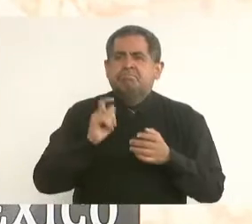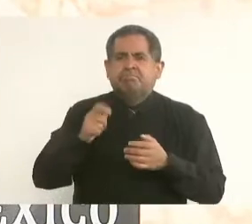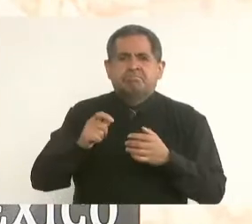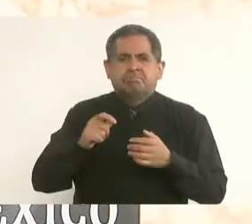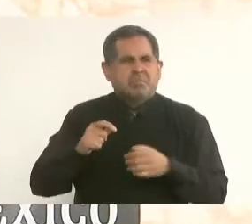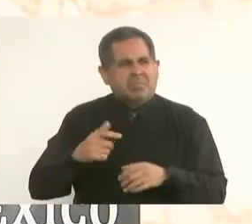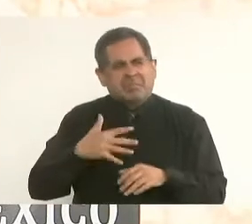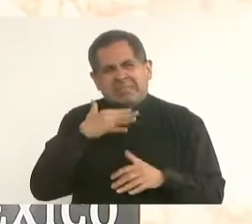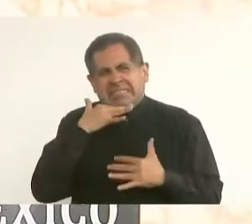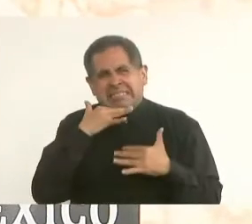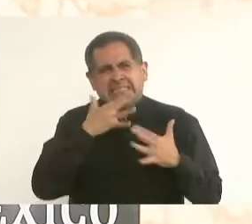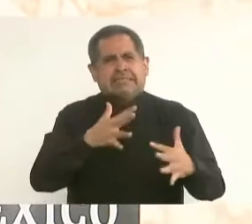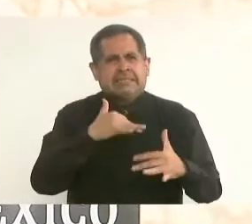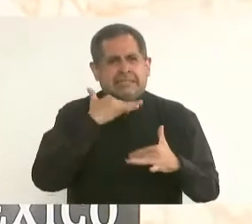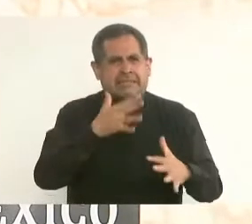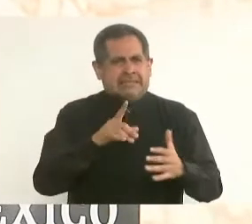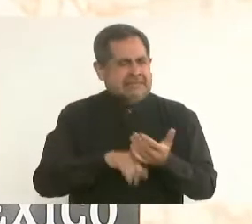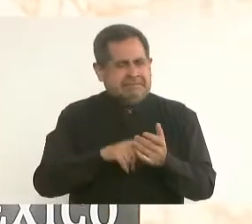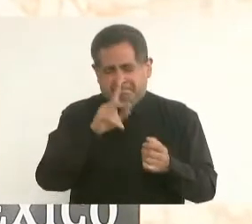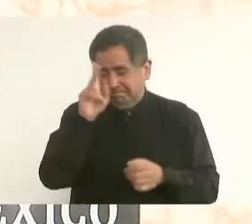prevalecía la corrupción